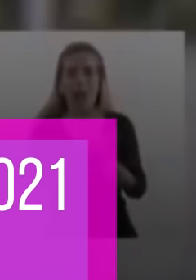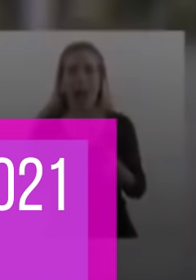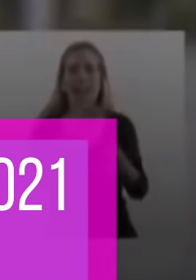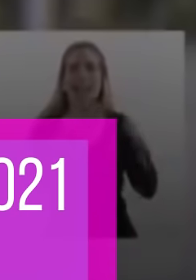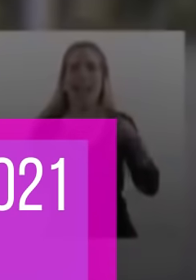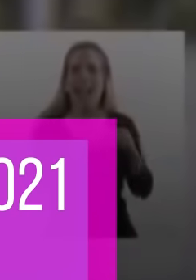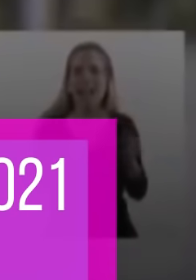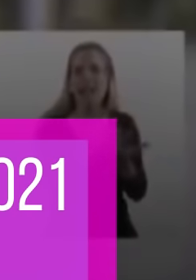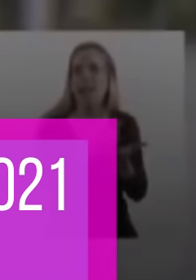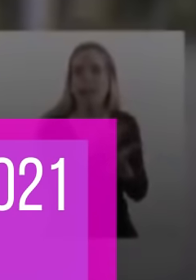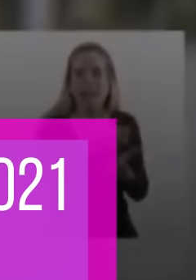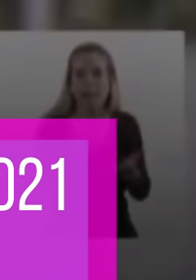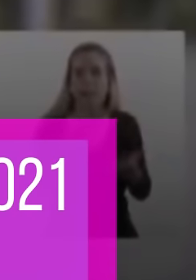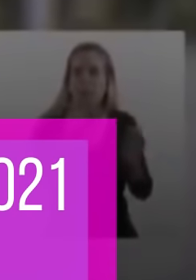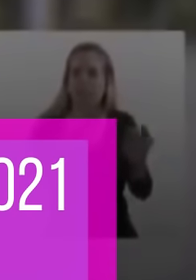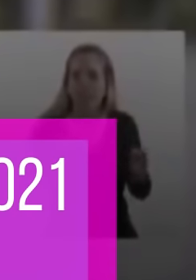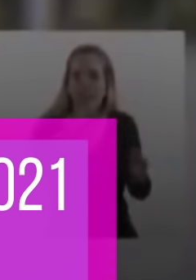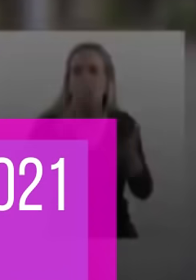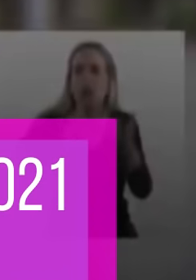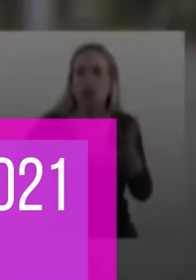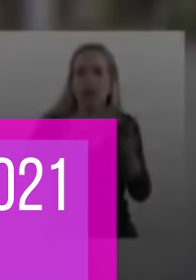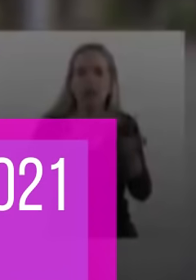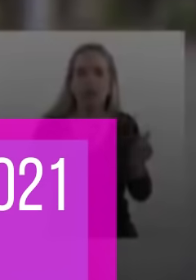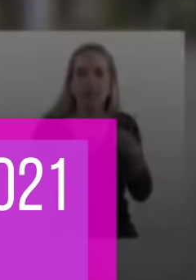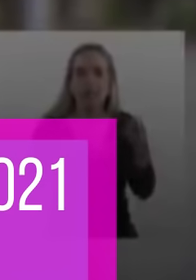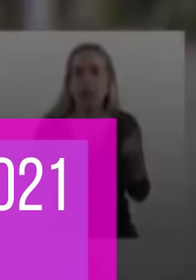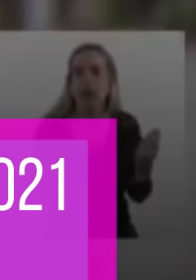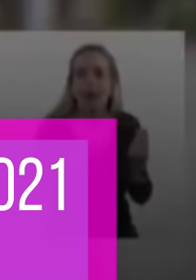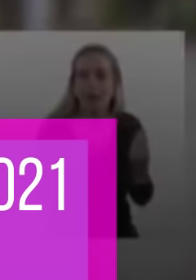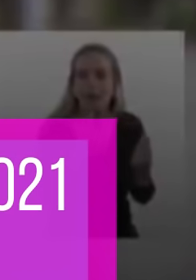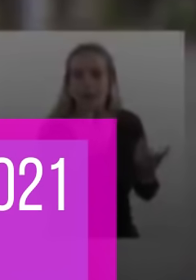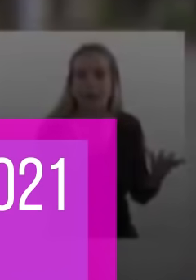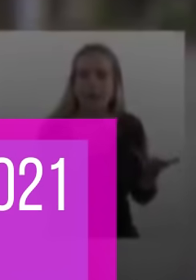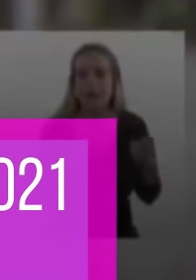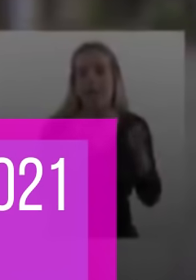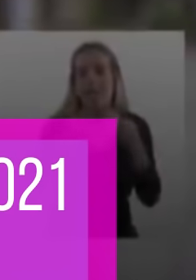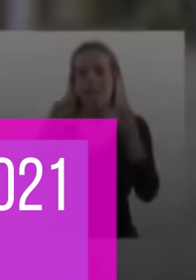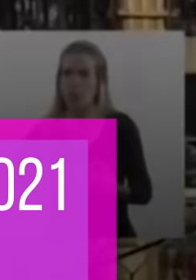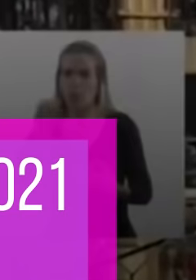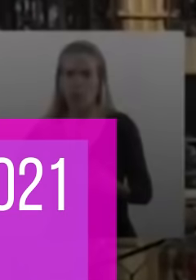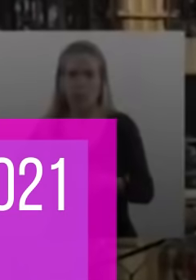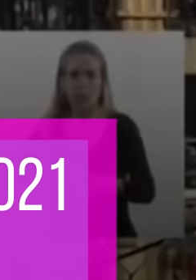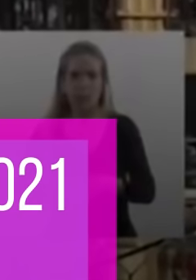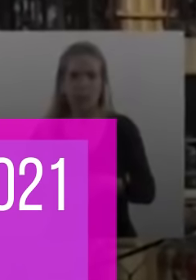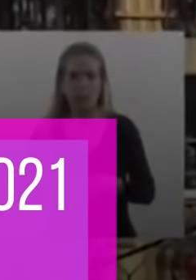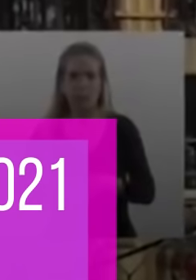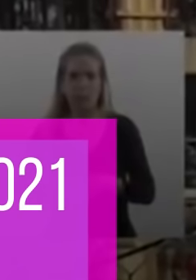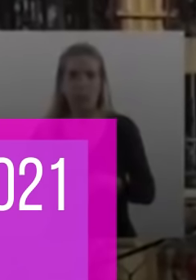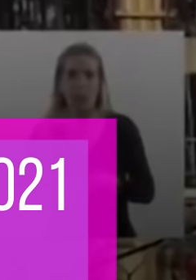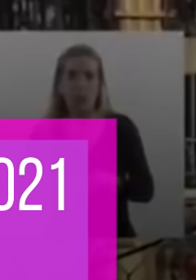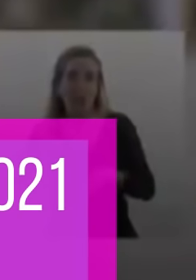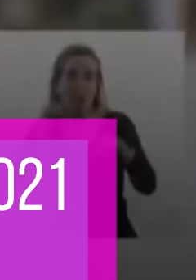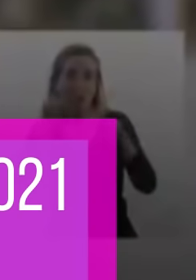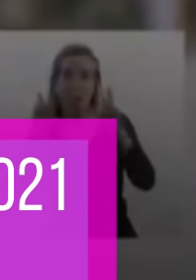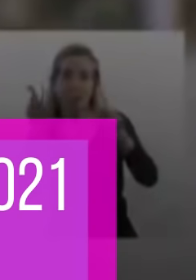la jubilación de menor valor se ubica en 25.900 pesos, digámoslo 26.000, que esto está por debajo de la línea